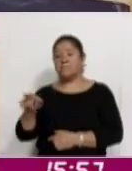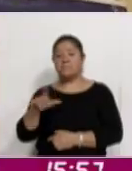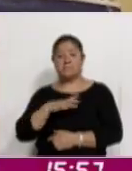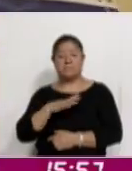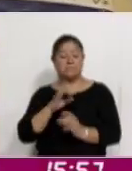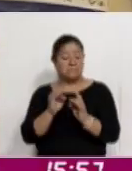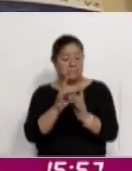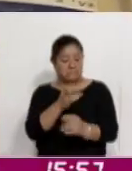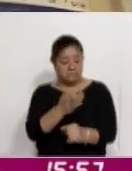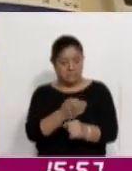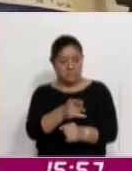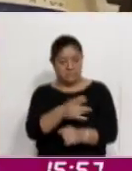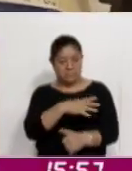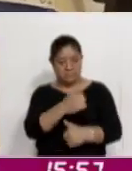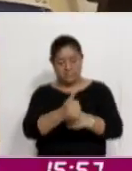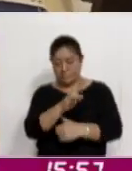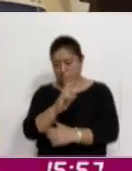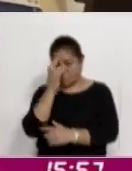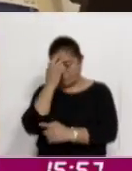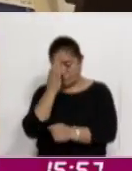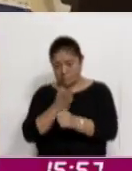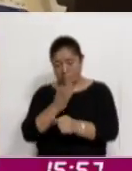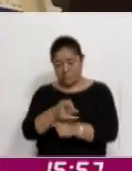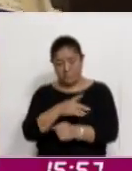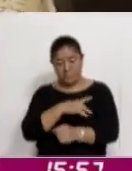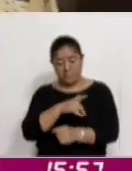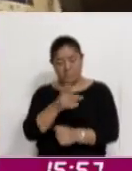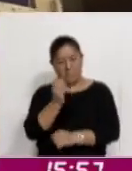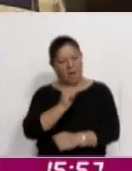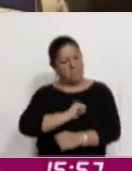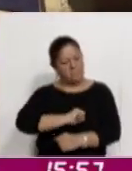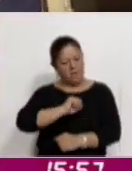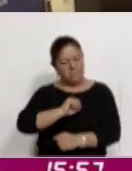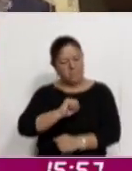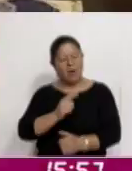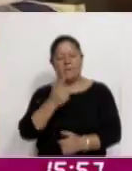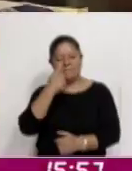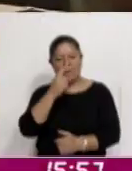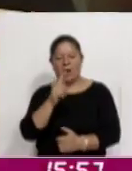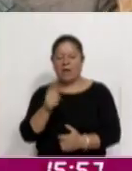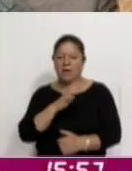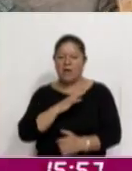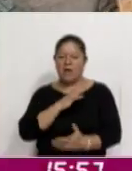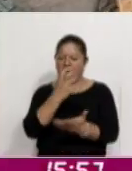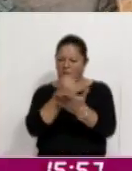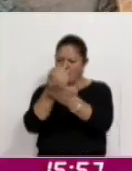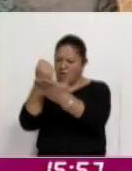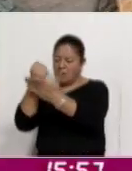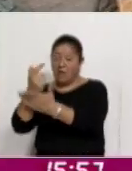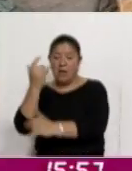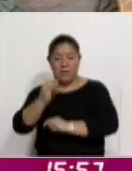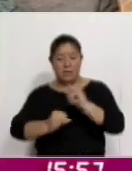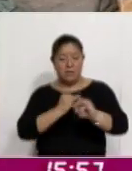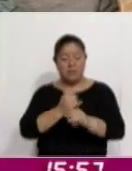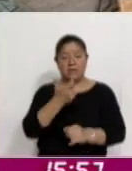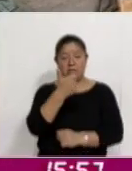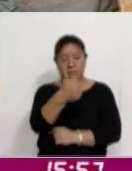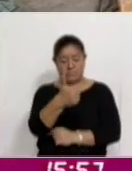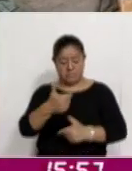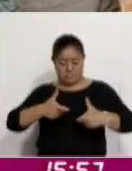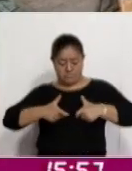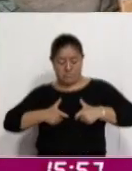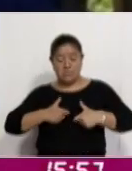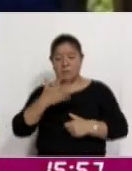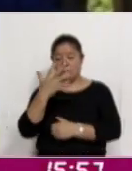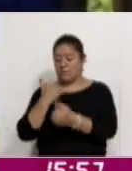carrera, ya que este reconocimiento es un catalizador para alcanzar nuevas metas a nivel internacional. Con 6 medallas conquistadas en apenas